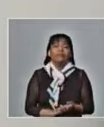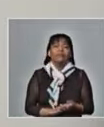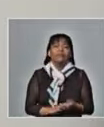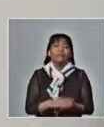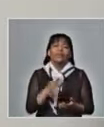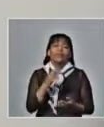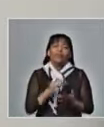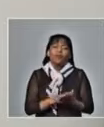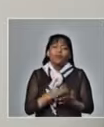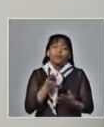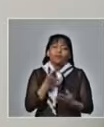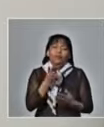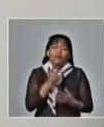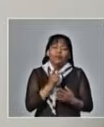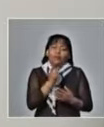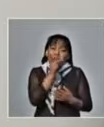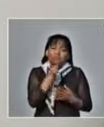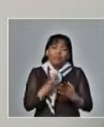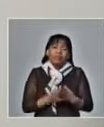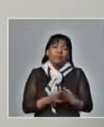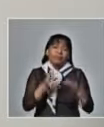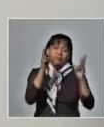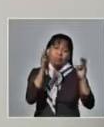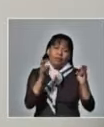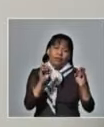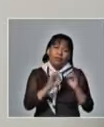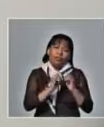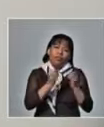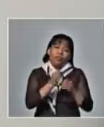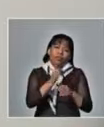de la palabra en esta temática sobre sociedad el